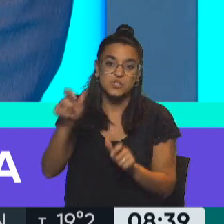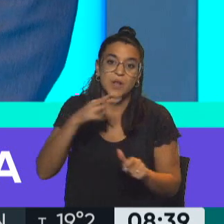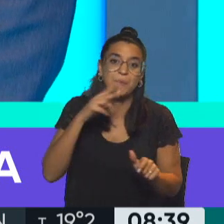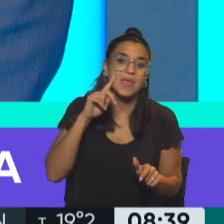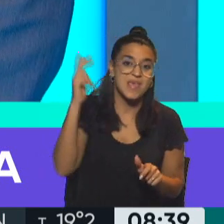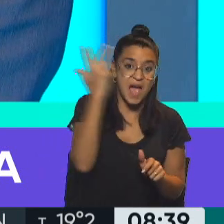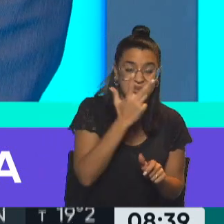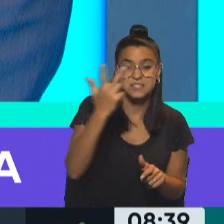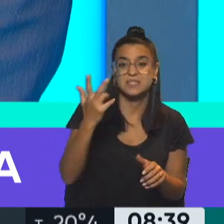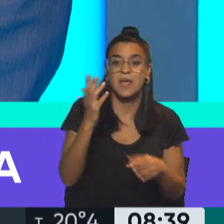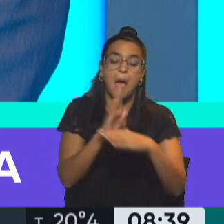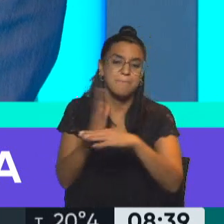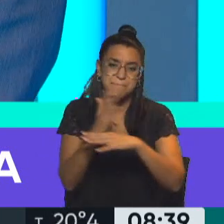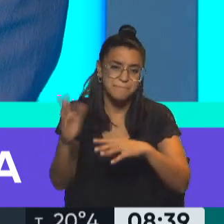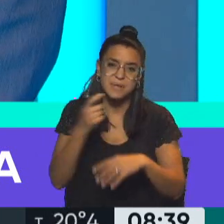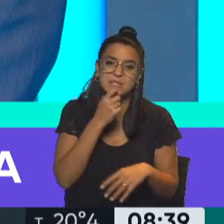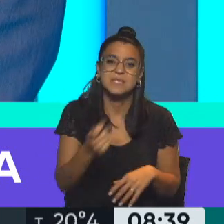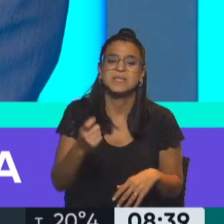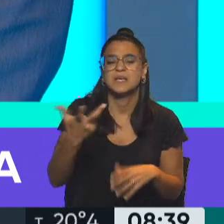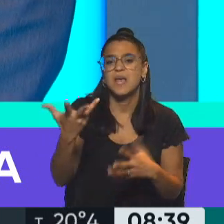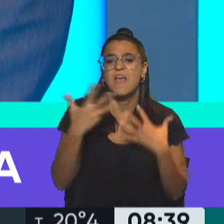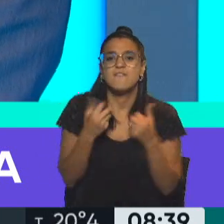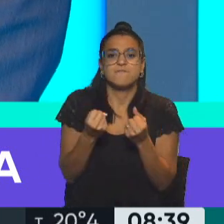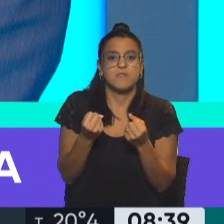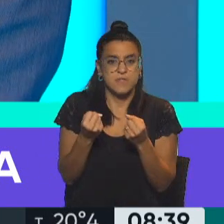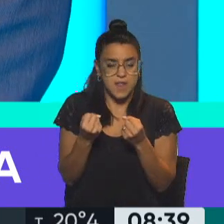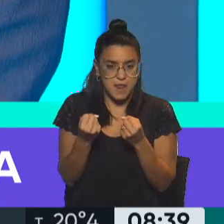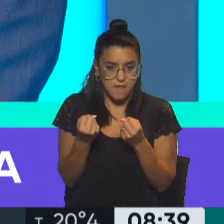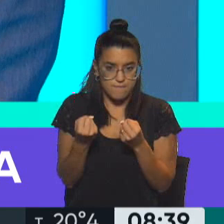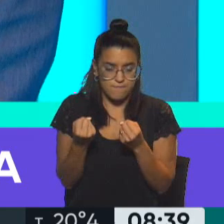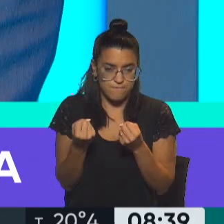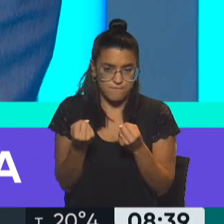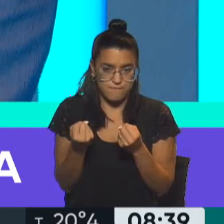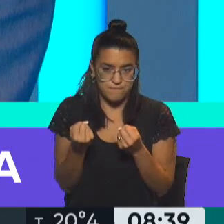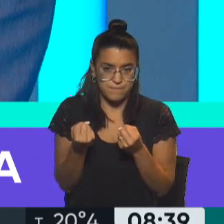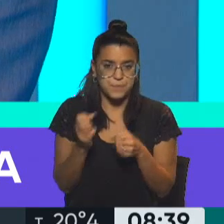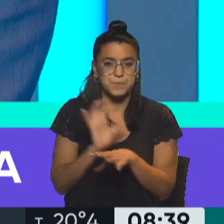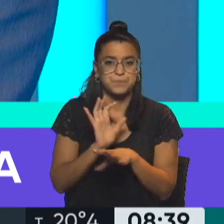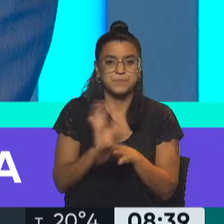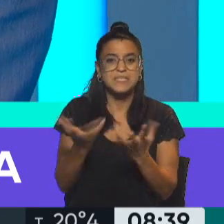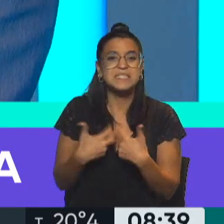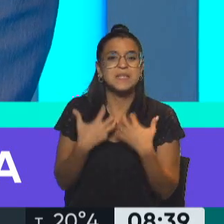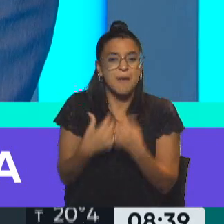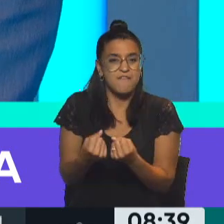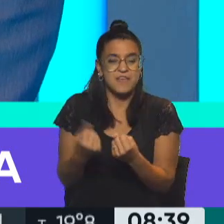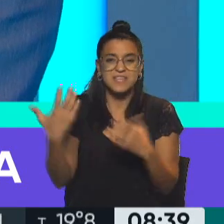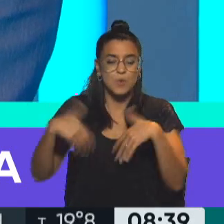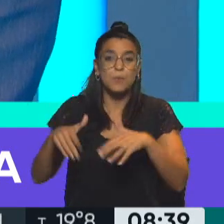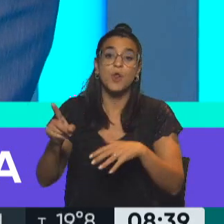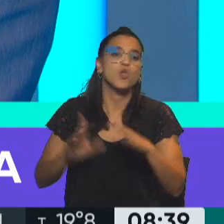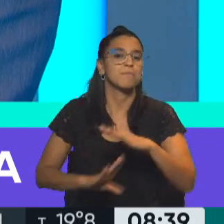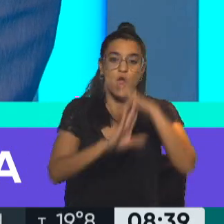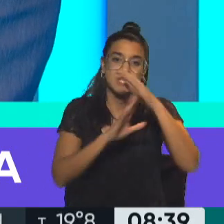vih independientemente de su nivel de cd4 es decir independientemente del nivel que tengan su sistema inmunológico fueron